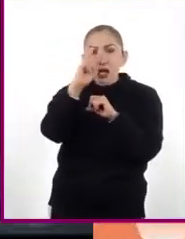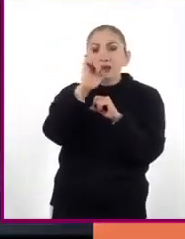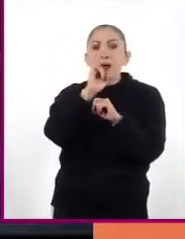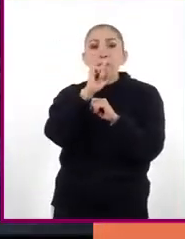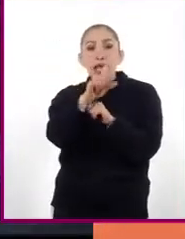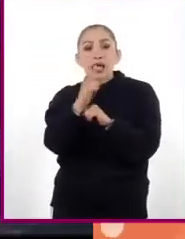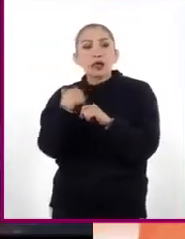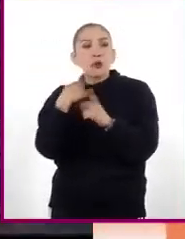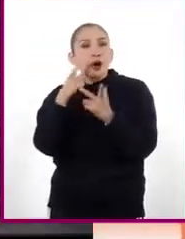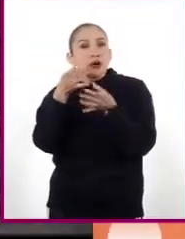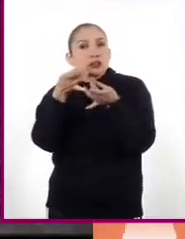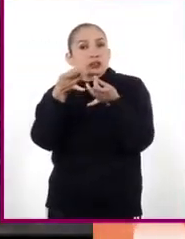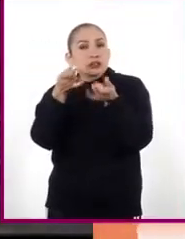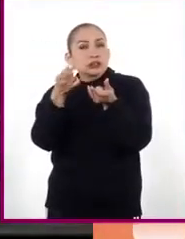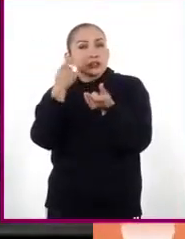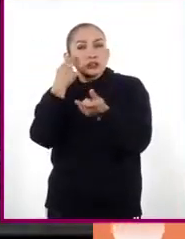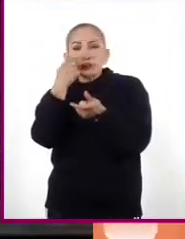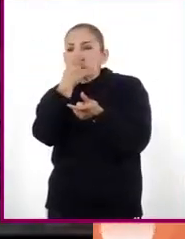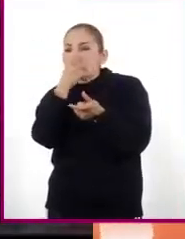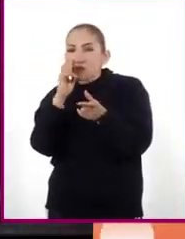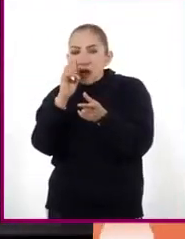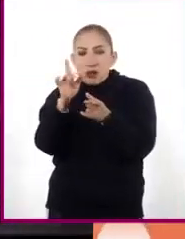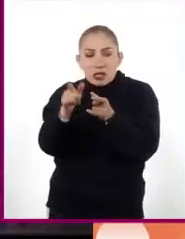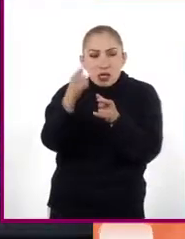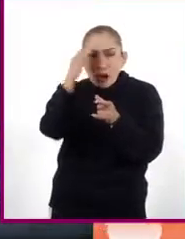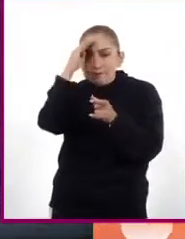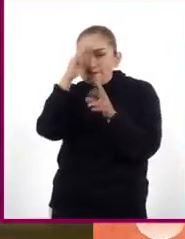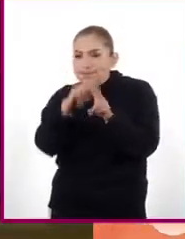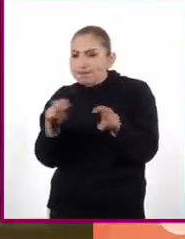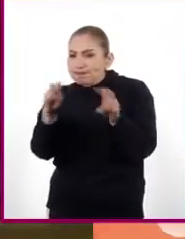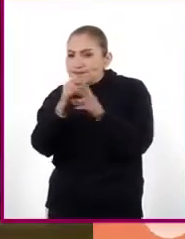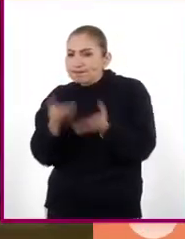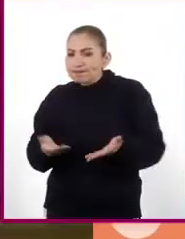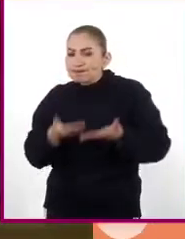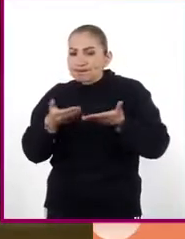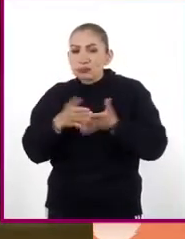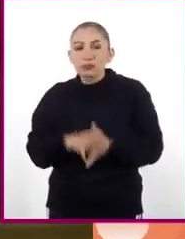así como agudizar nuestros sentidos y motivarnos a la reflexión.